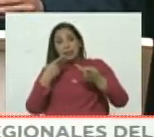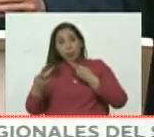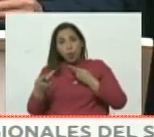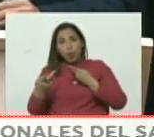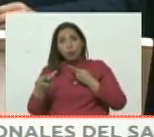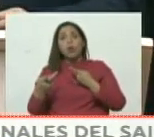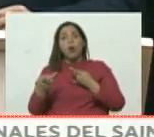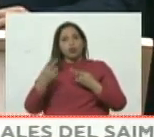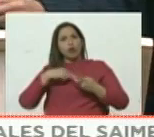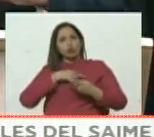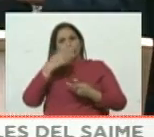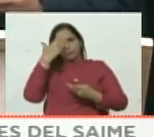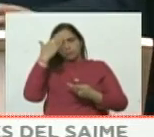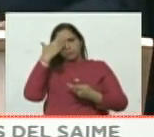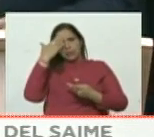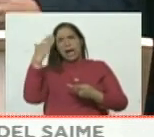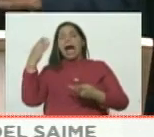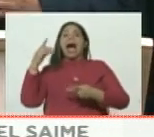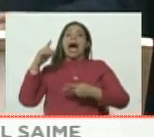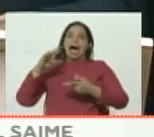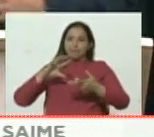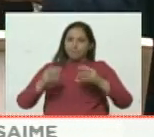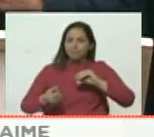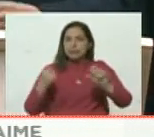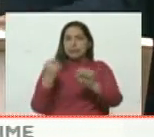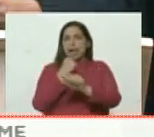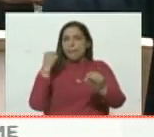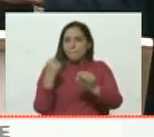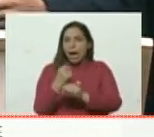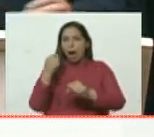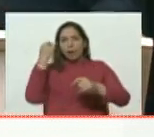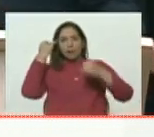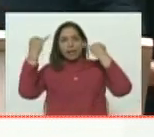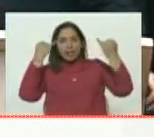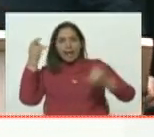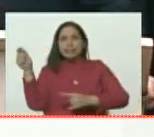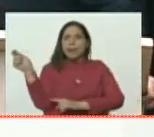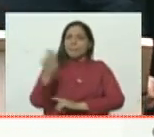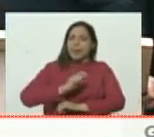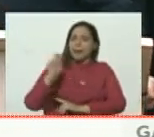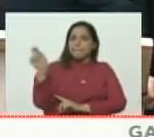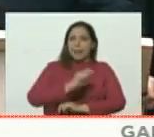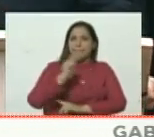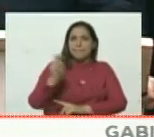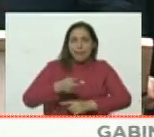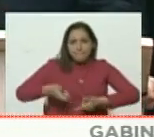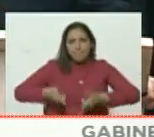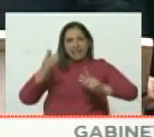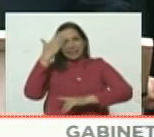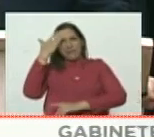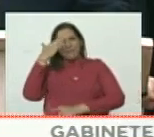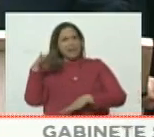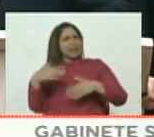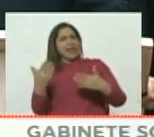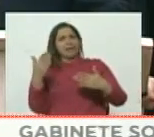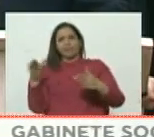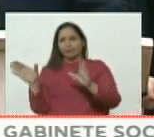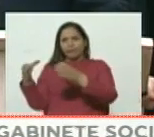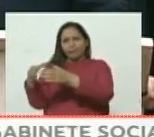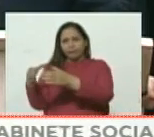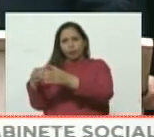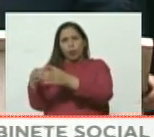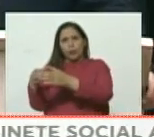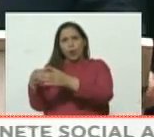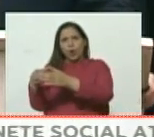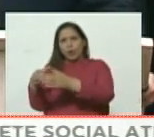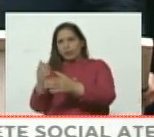una labor concienzuda de inteligencia de meses y meses que nos permitió saber lo que estos terroristas